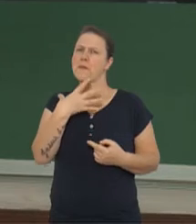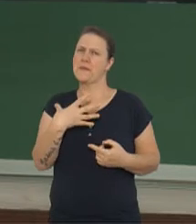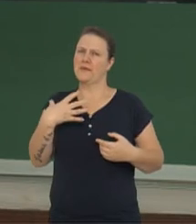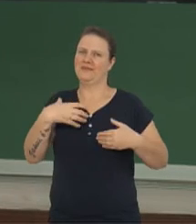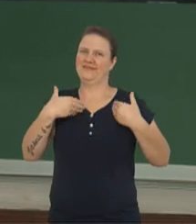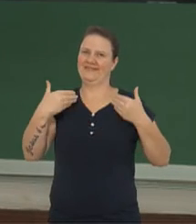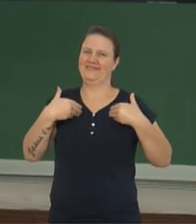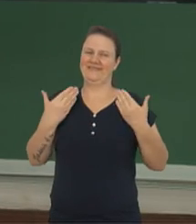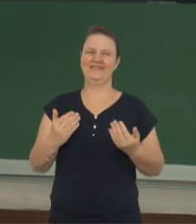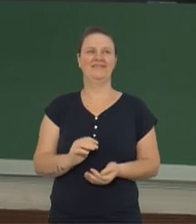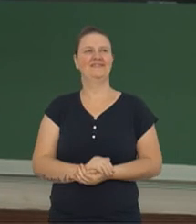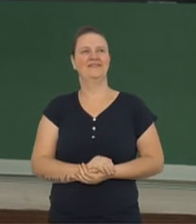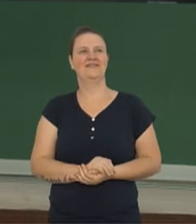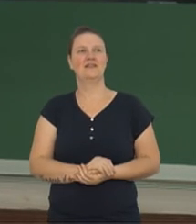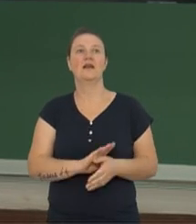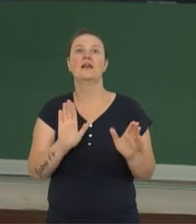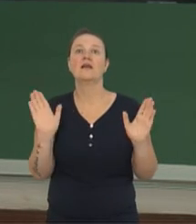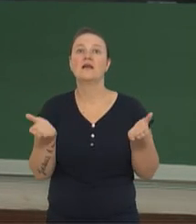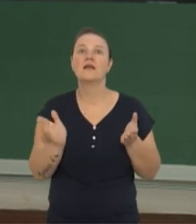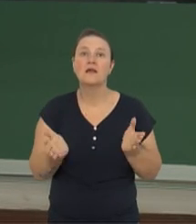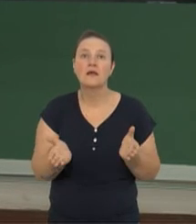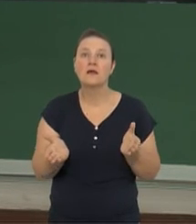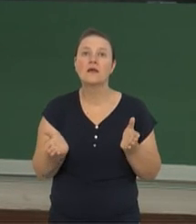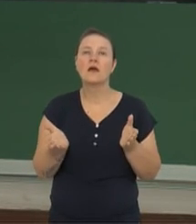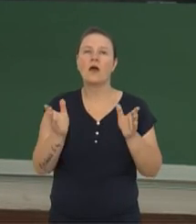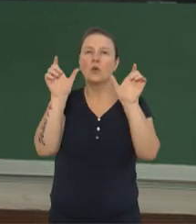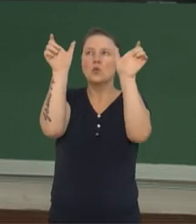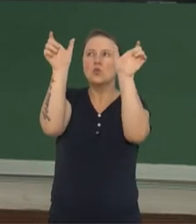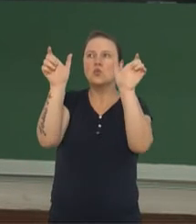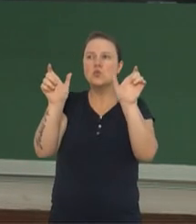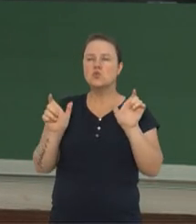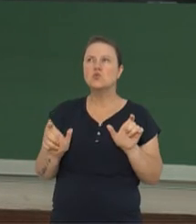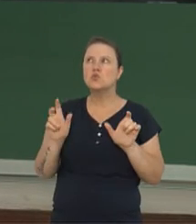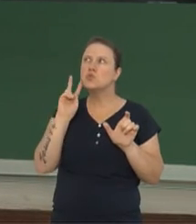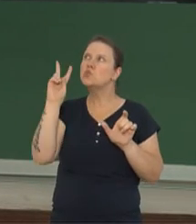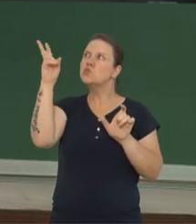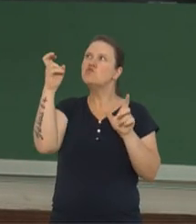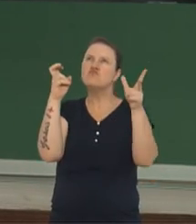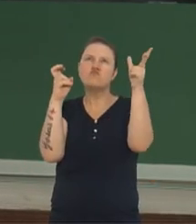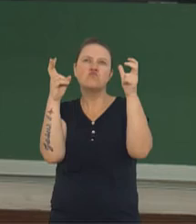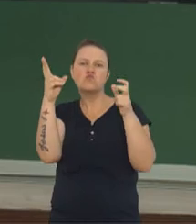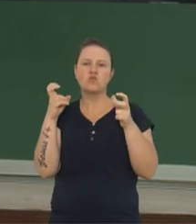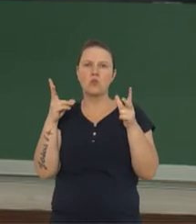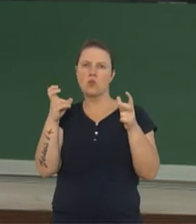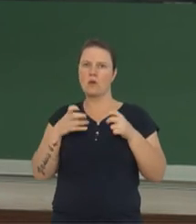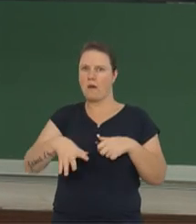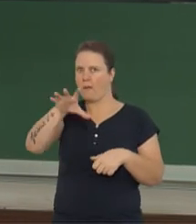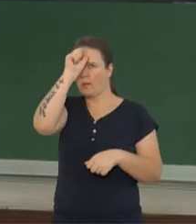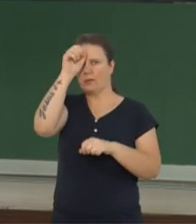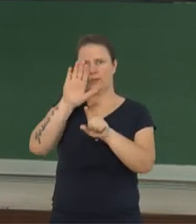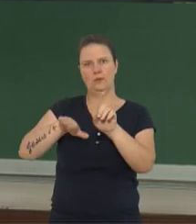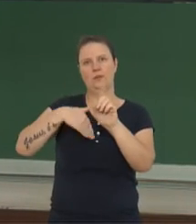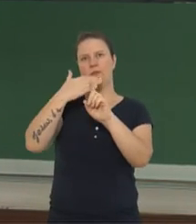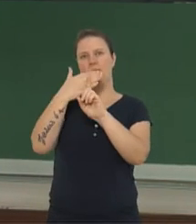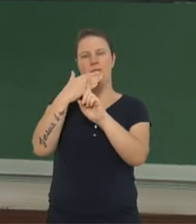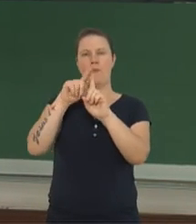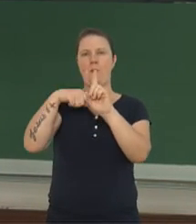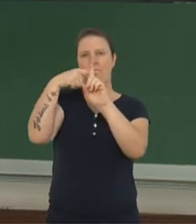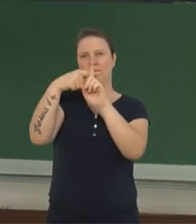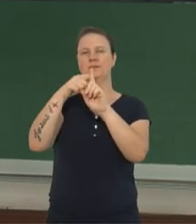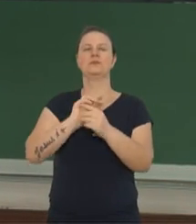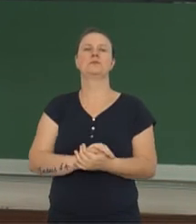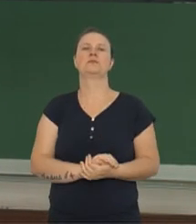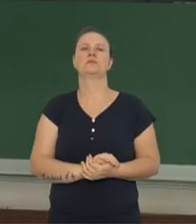¿vale? Pues bien, el esquema para que sigamos ahí aprendiendo un poquito más, ¿de acuerdo? Más